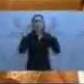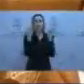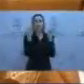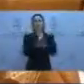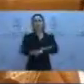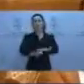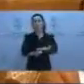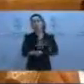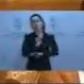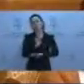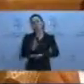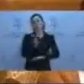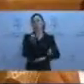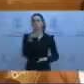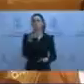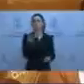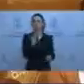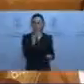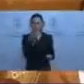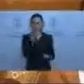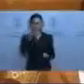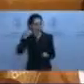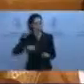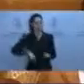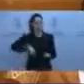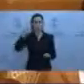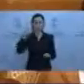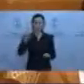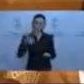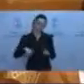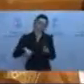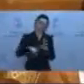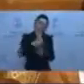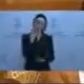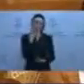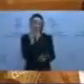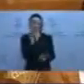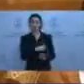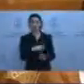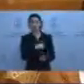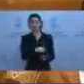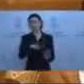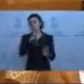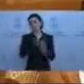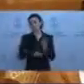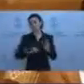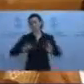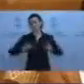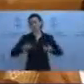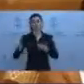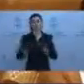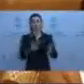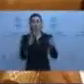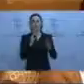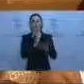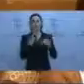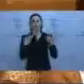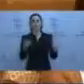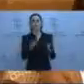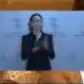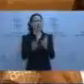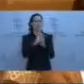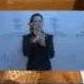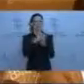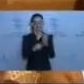casualidad, era la única salida que tenía usted hoy, sino también por la Comisión de Reglamento, al inicio de cada periodo de sesiones, como establece la ley, señor